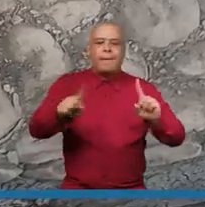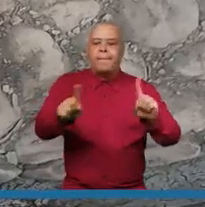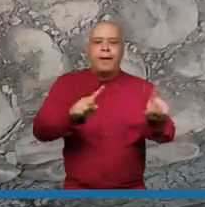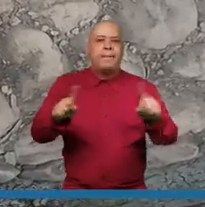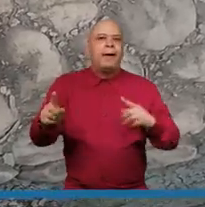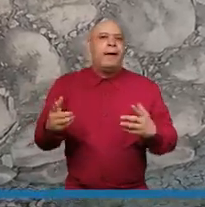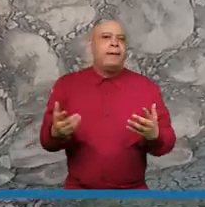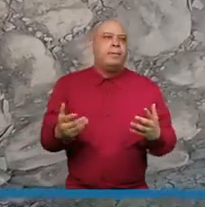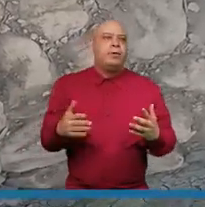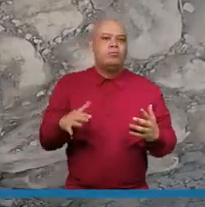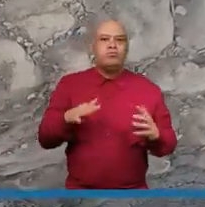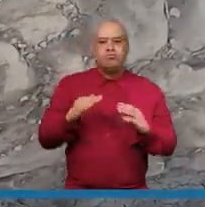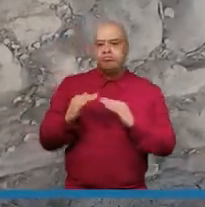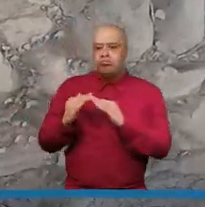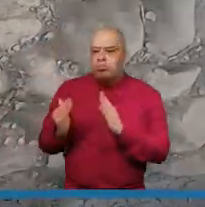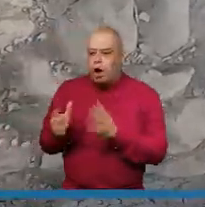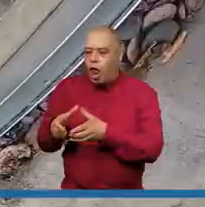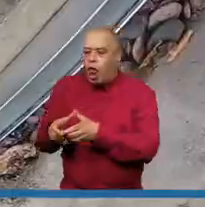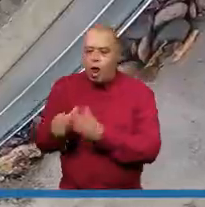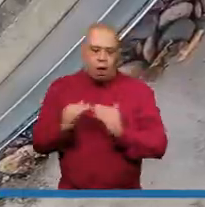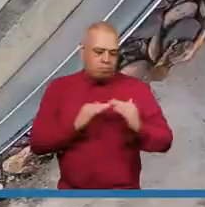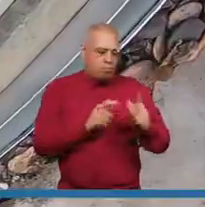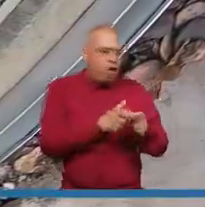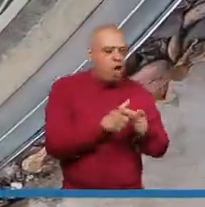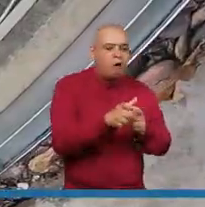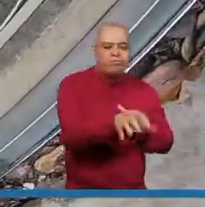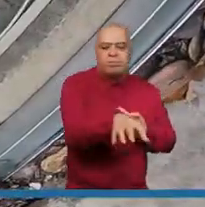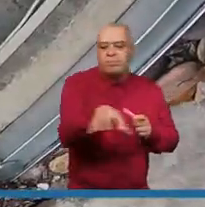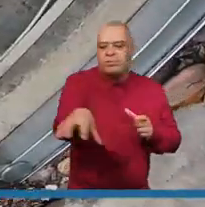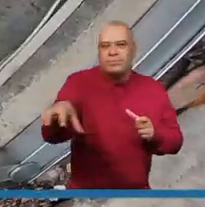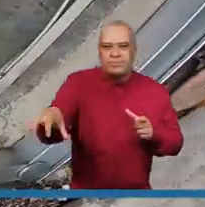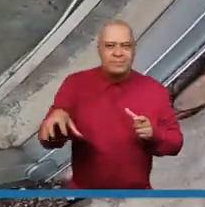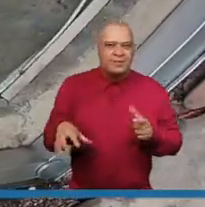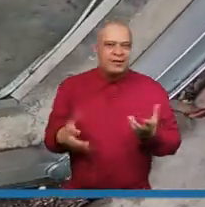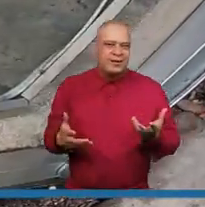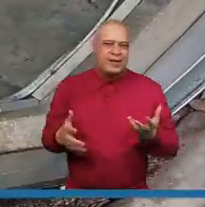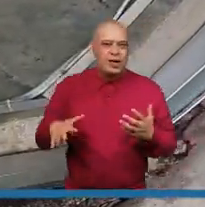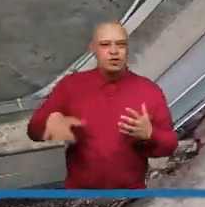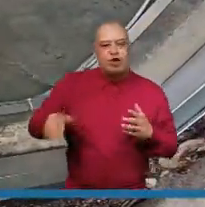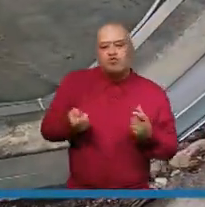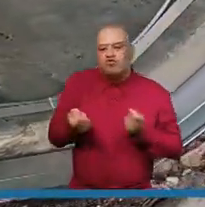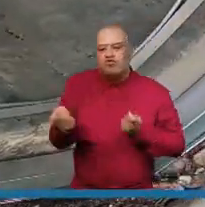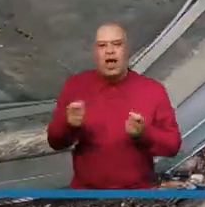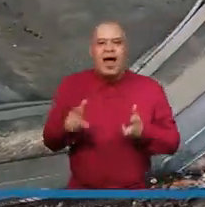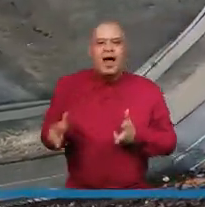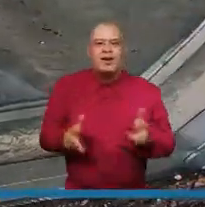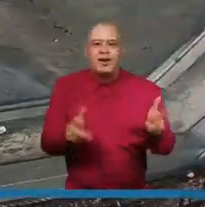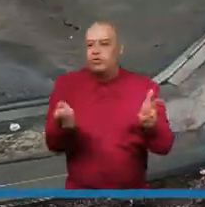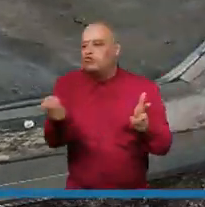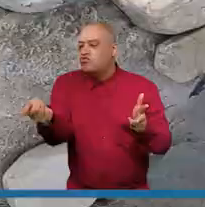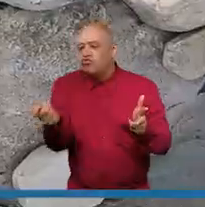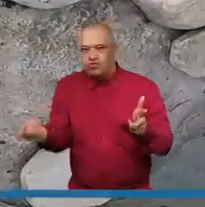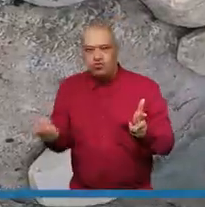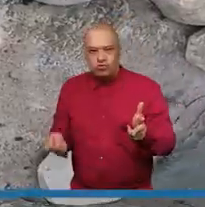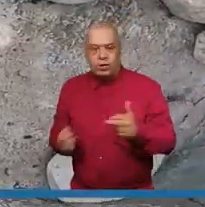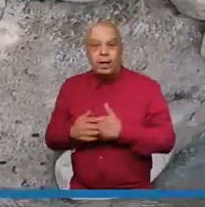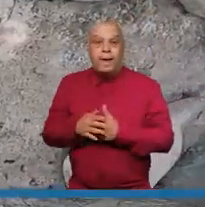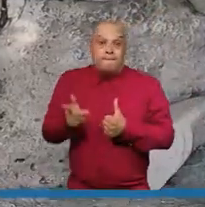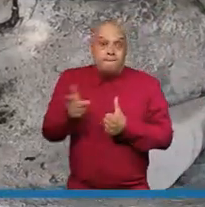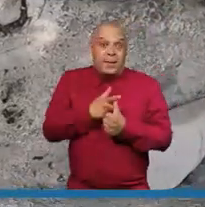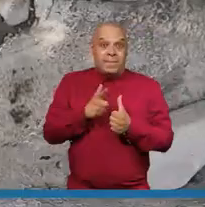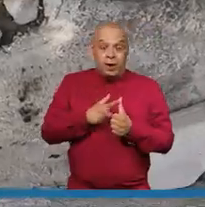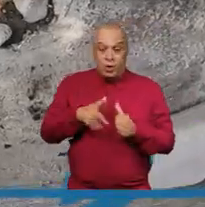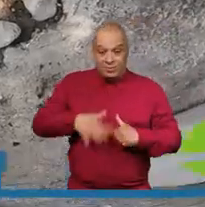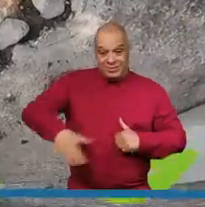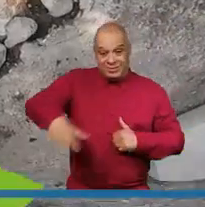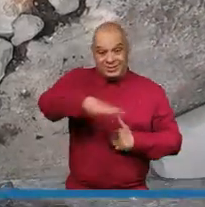más dispersa, ¿cierto? Ellos se ubicaban en pequeñas poblaciones cercanas en las terrazas aluviales del río. Es decir, que este